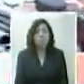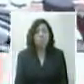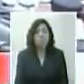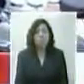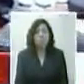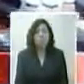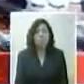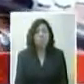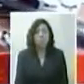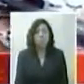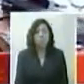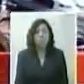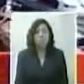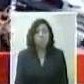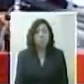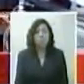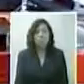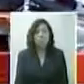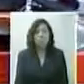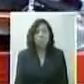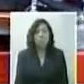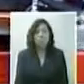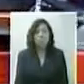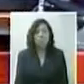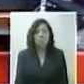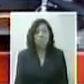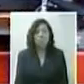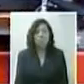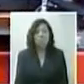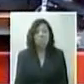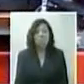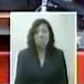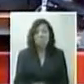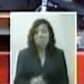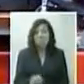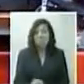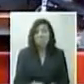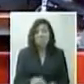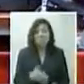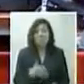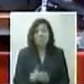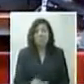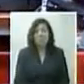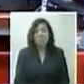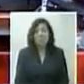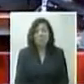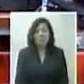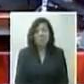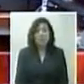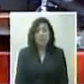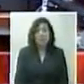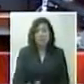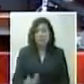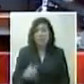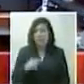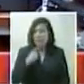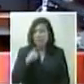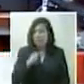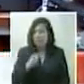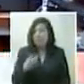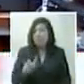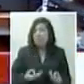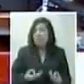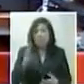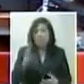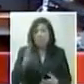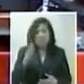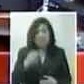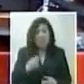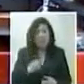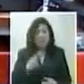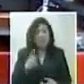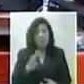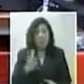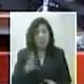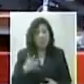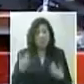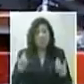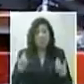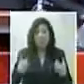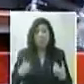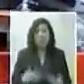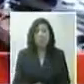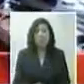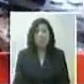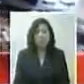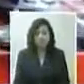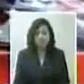recuerdo No tampoco supo si hubiera existido un requerimiento de presupuesto del ejército para los 5000